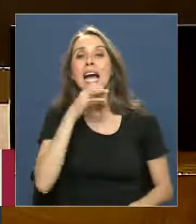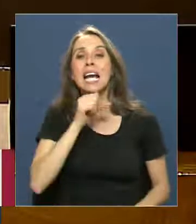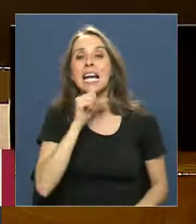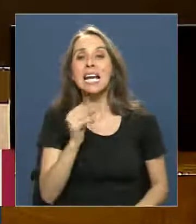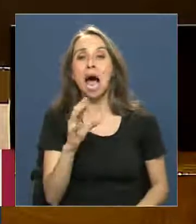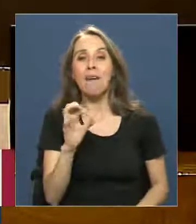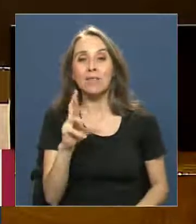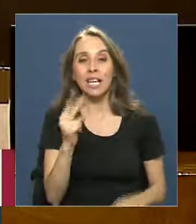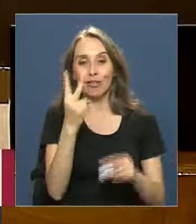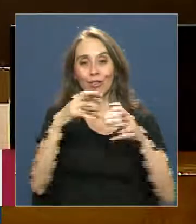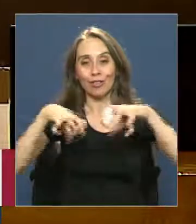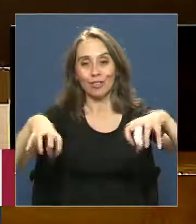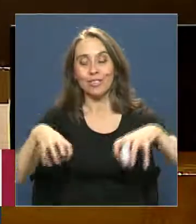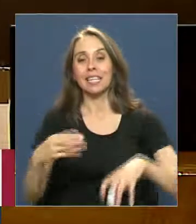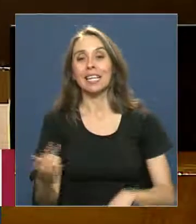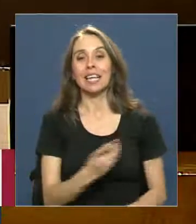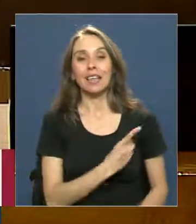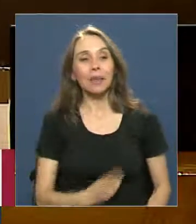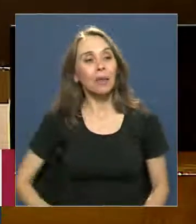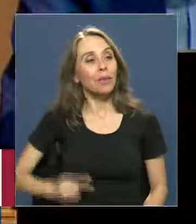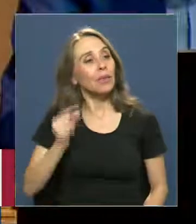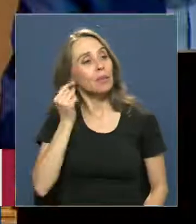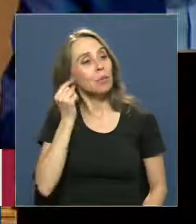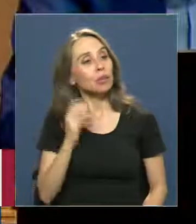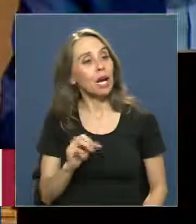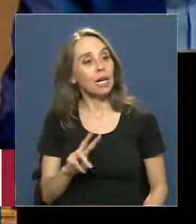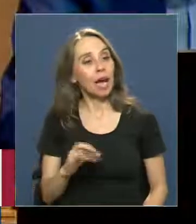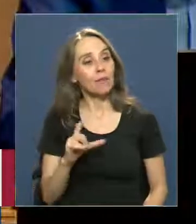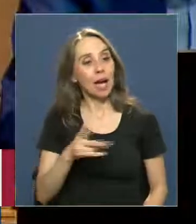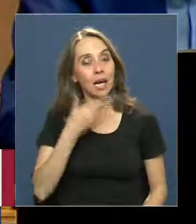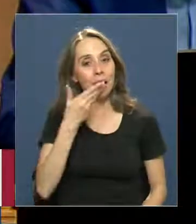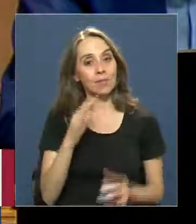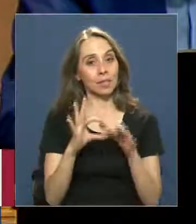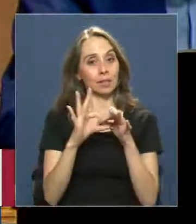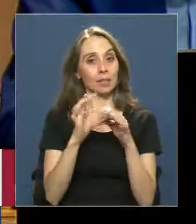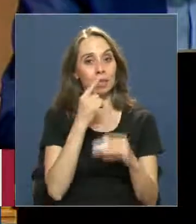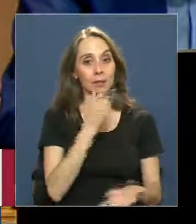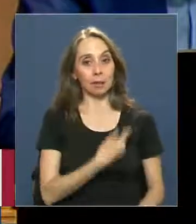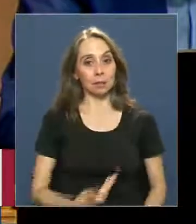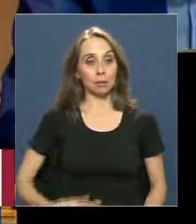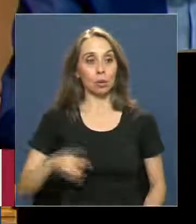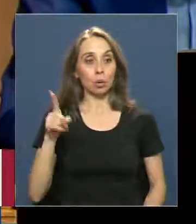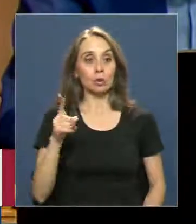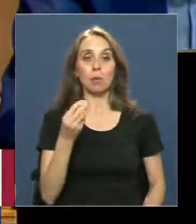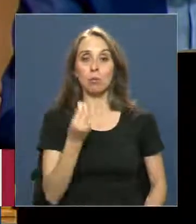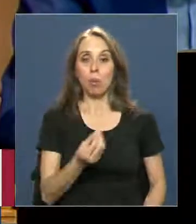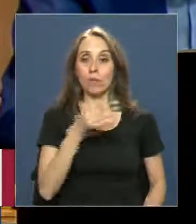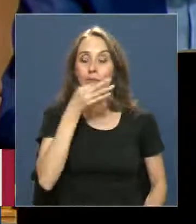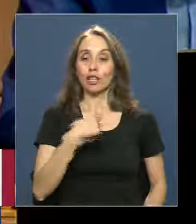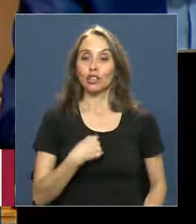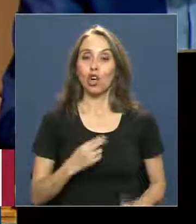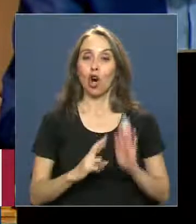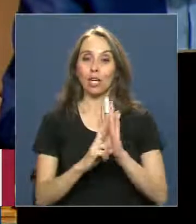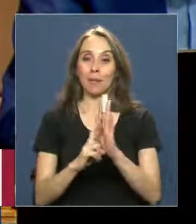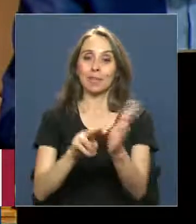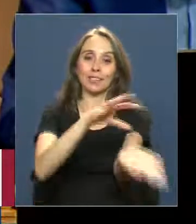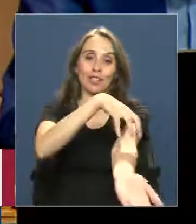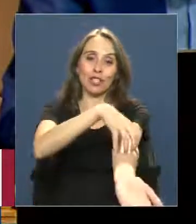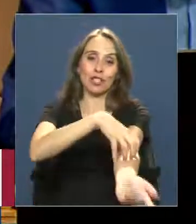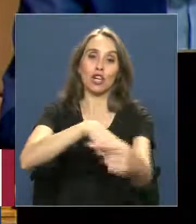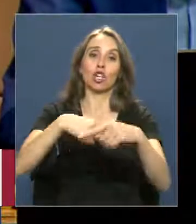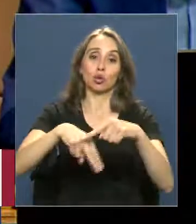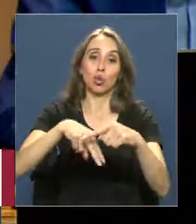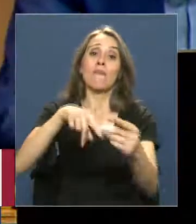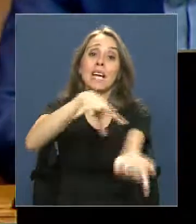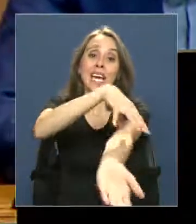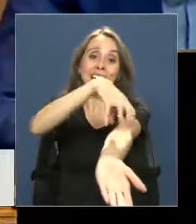la palabra diputada Loreto Carvajal. Gracias, presidente. Usted lo ha mencionado muy bien. Represento a la región de Ñuble y de una de las